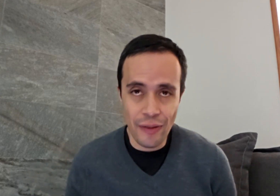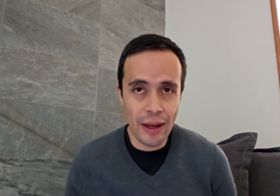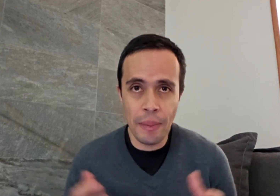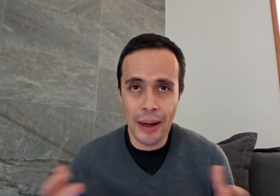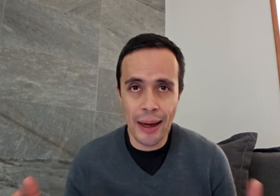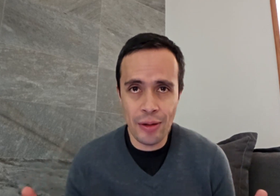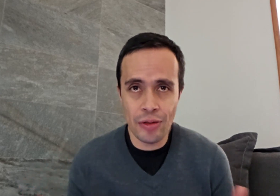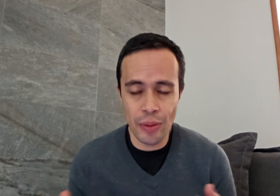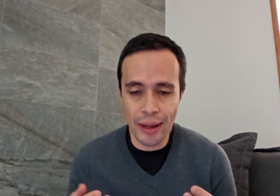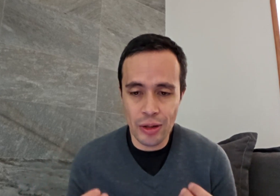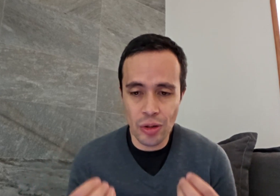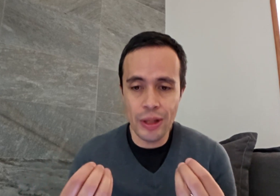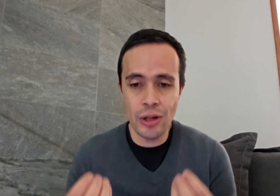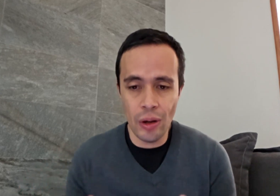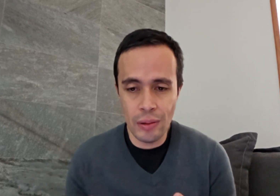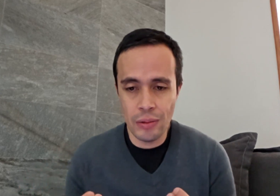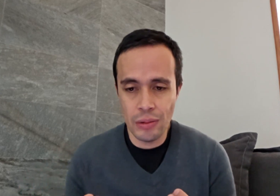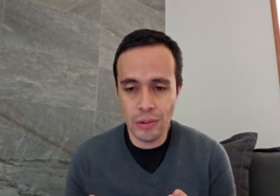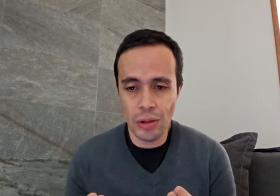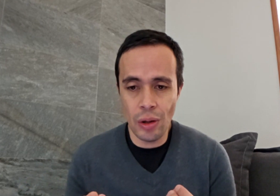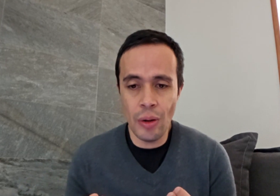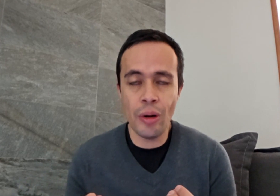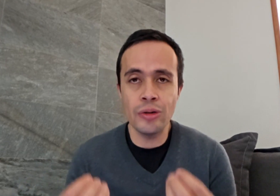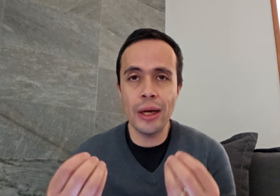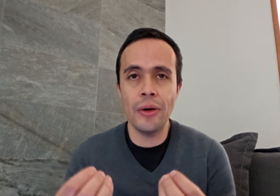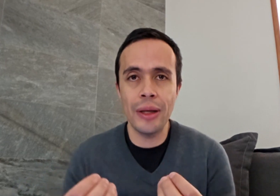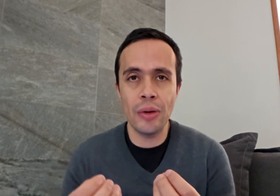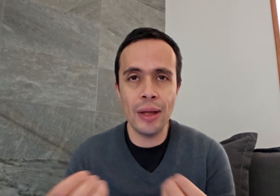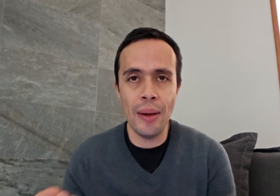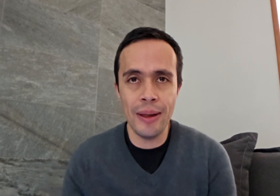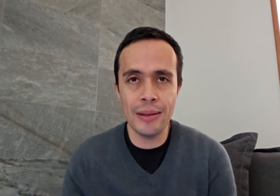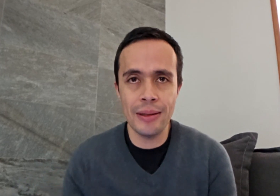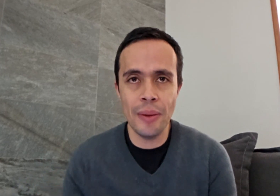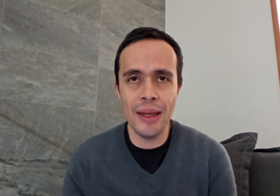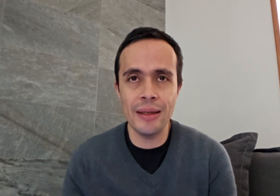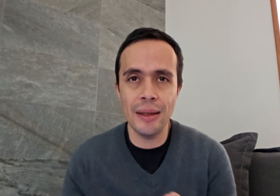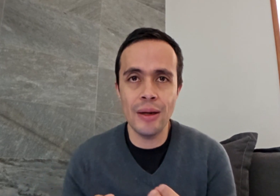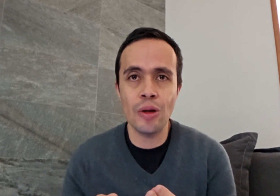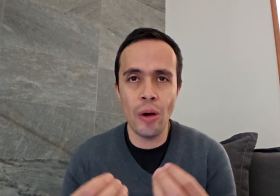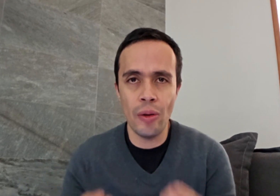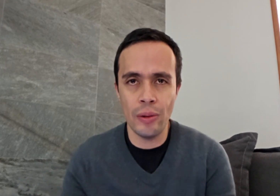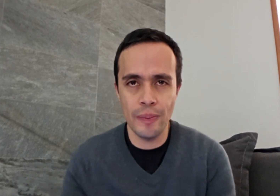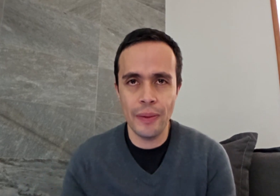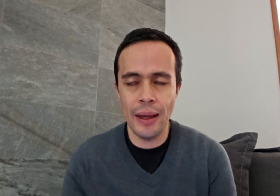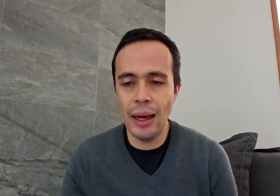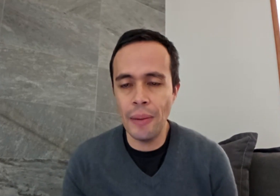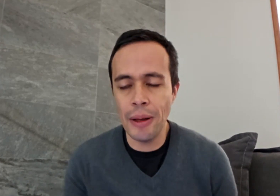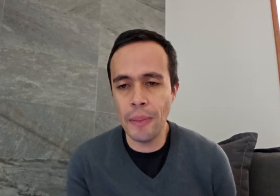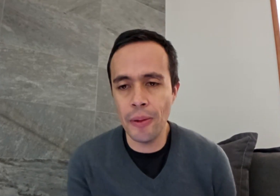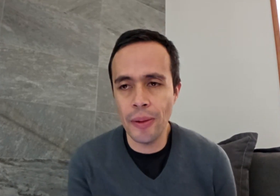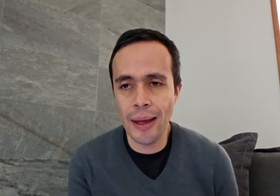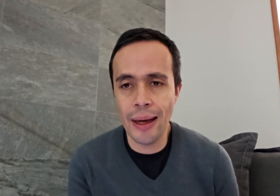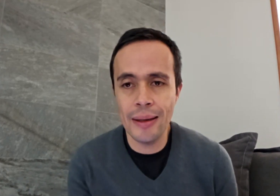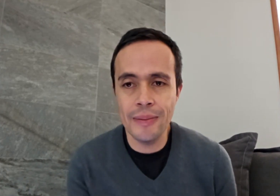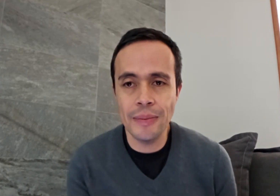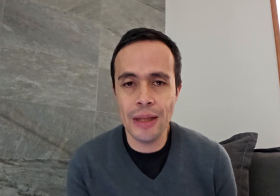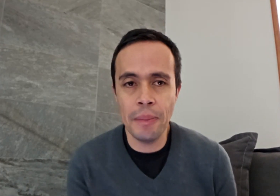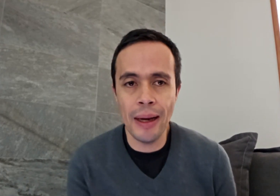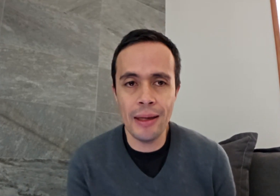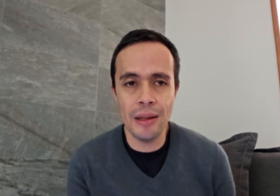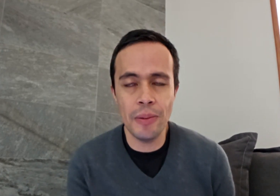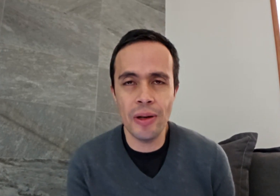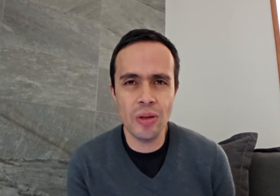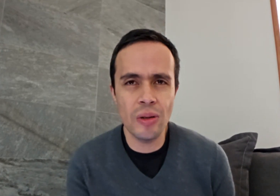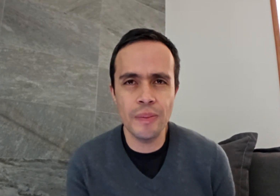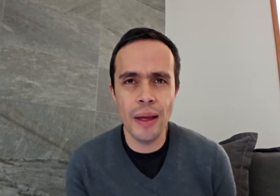que significa para ellos, porque en su visión, solo un consejo de notables debe decidirlo todo en la vida pública